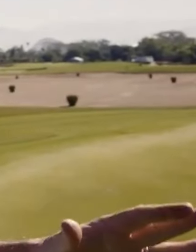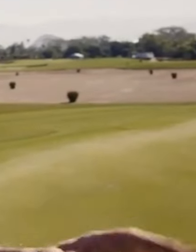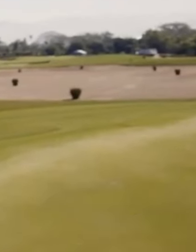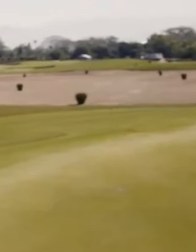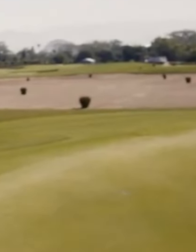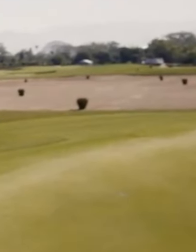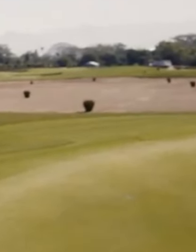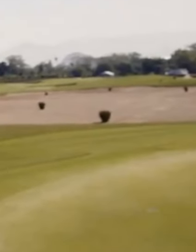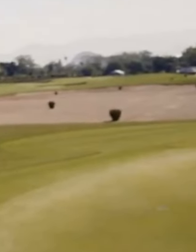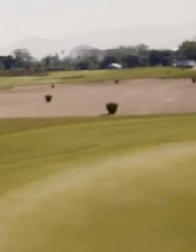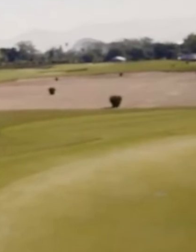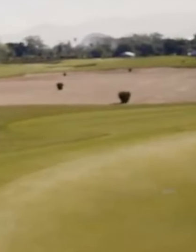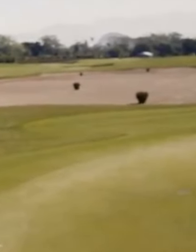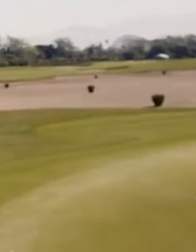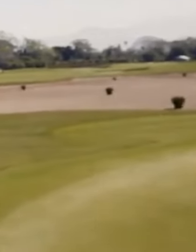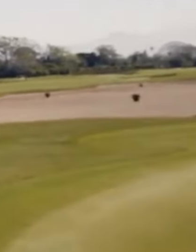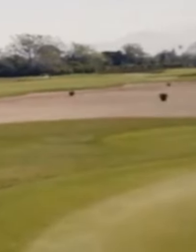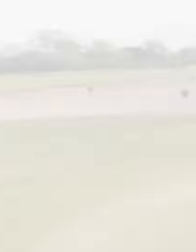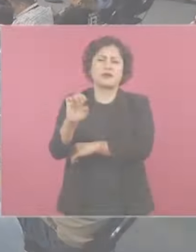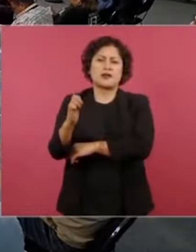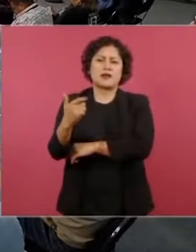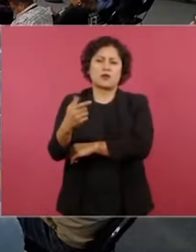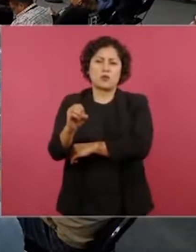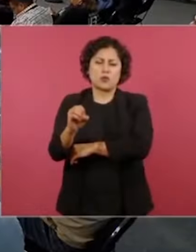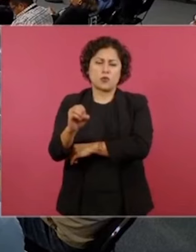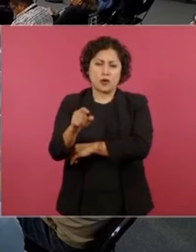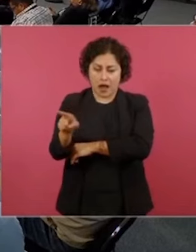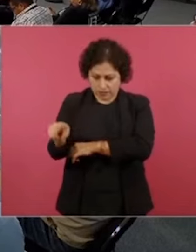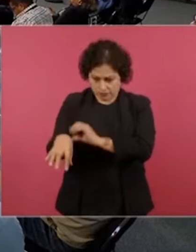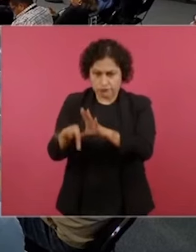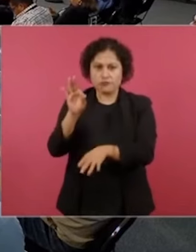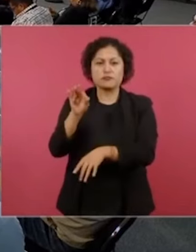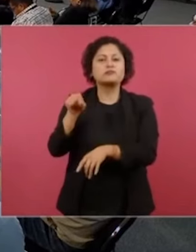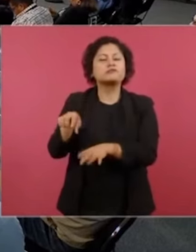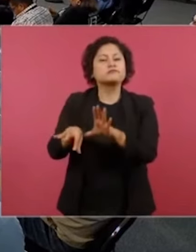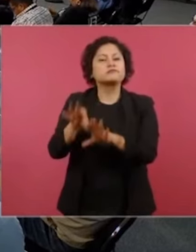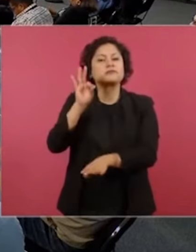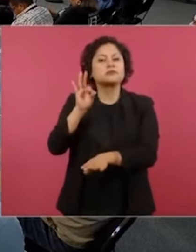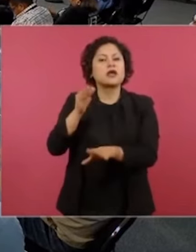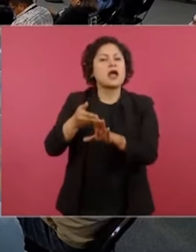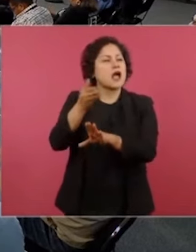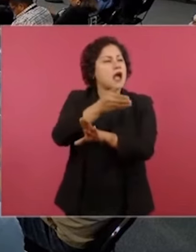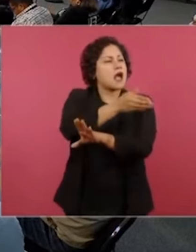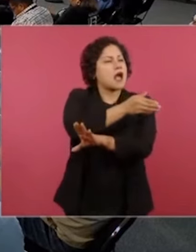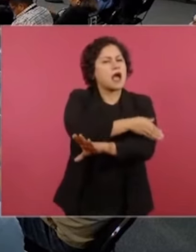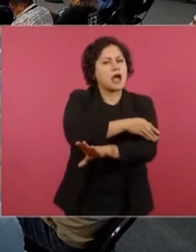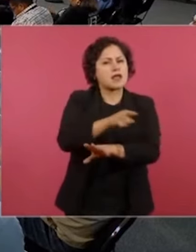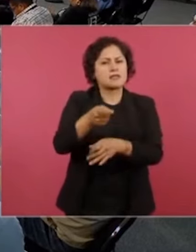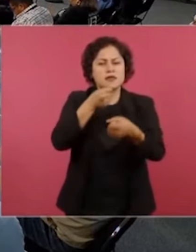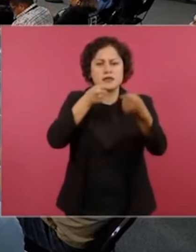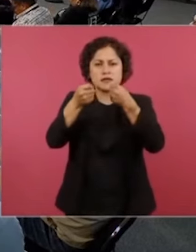noticias y no les permita actuar con Libertad en una entrevista